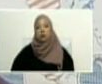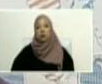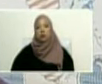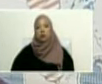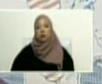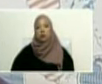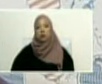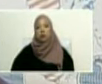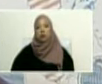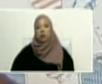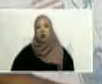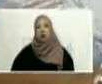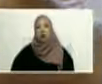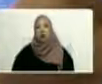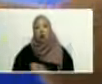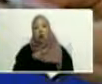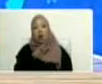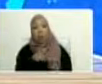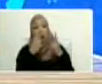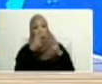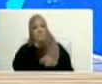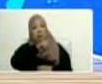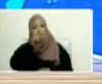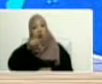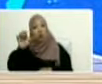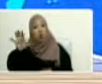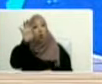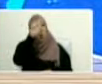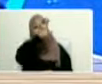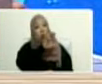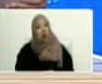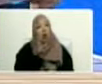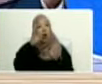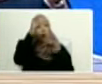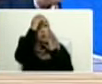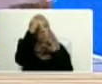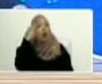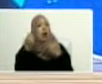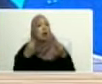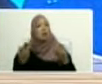A ustedes que me ven en el mundo. A ustedes que me escuchan en el mundo.